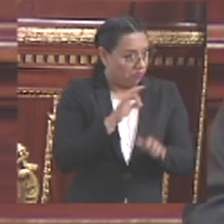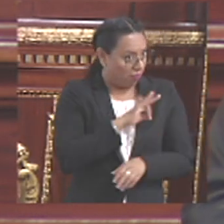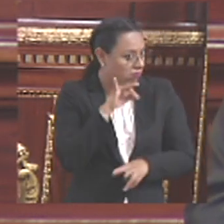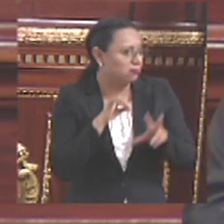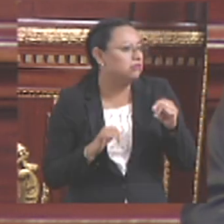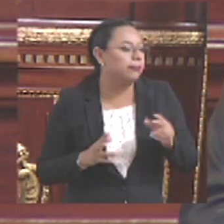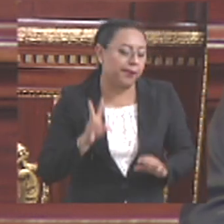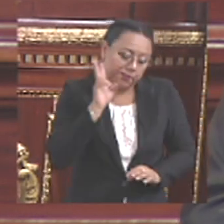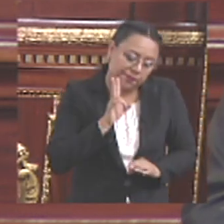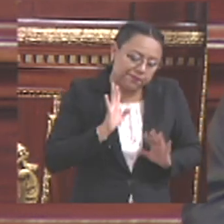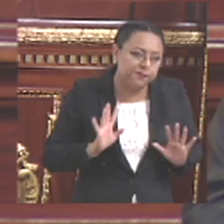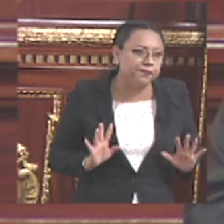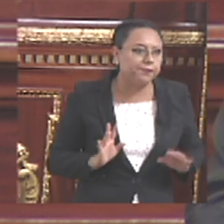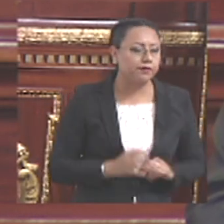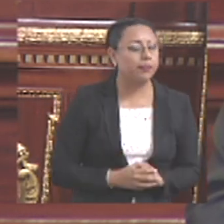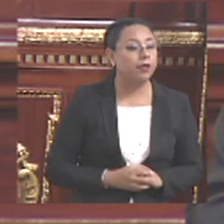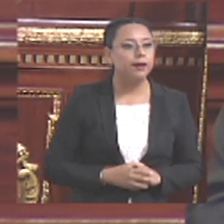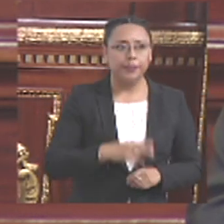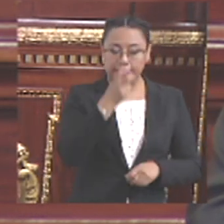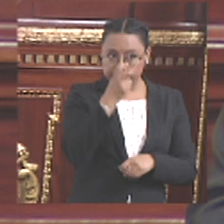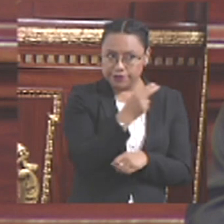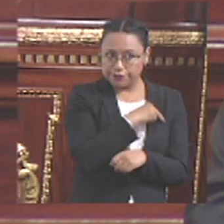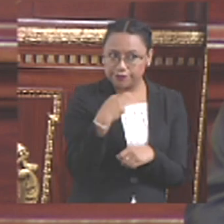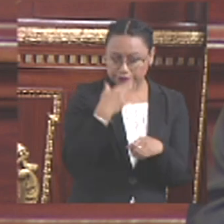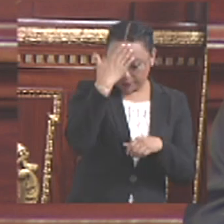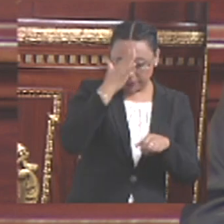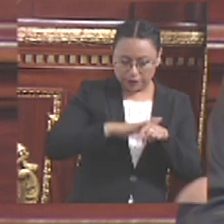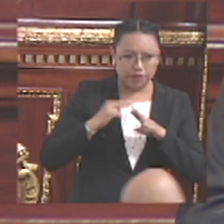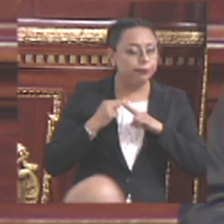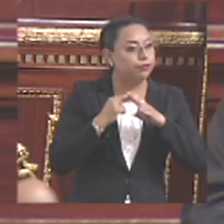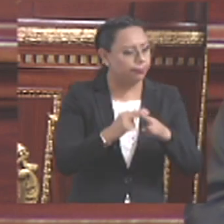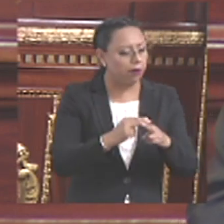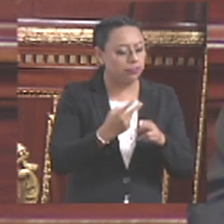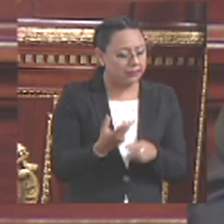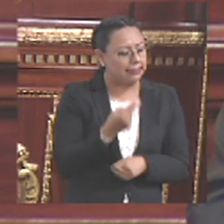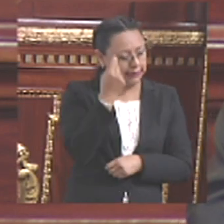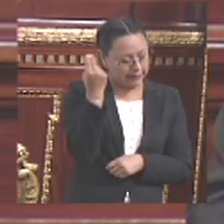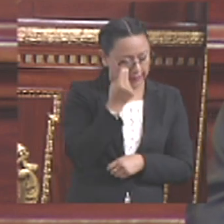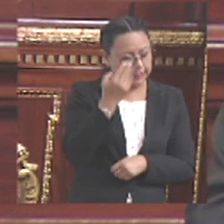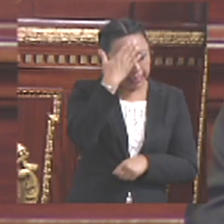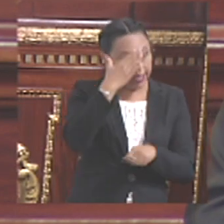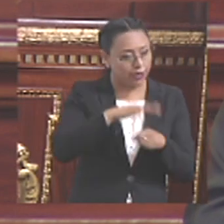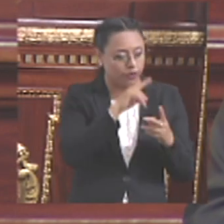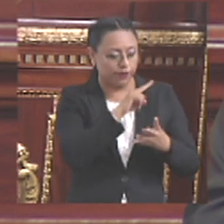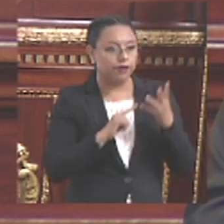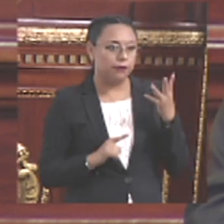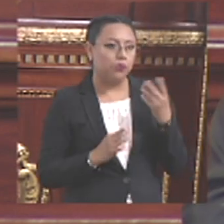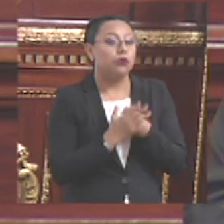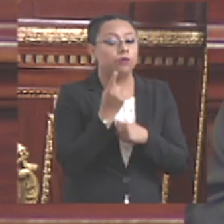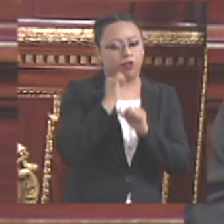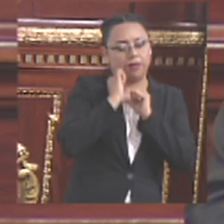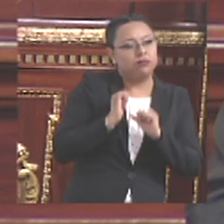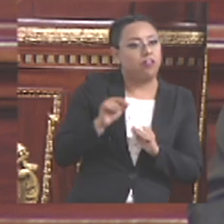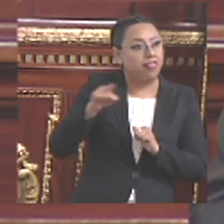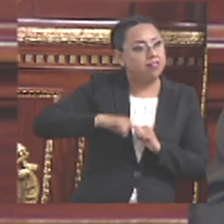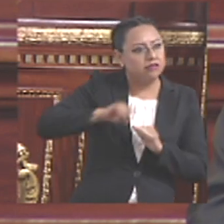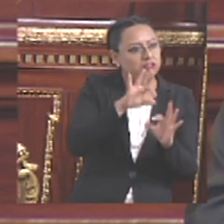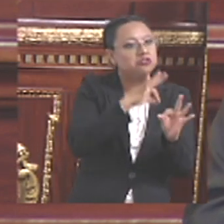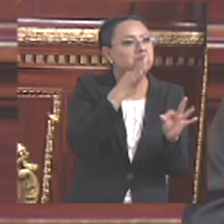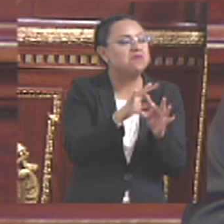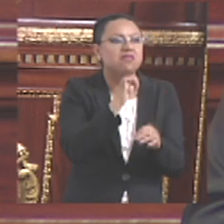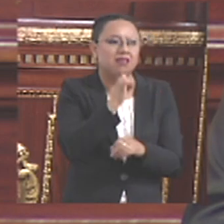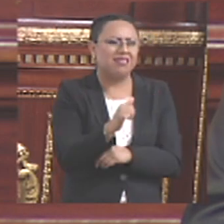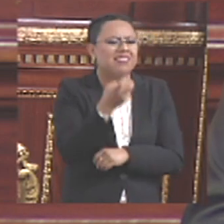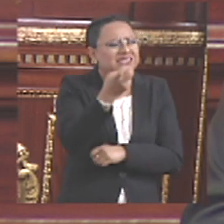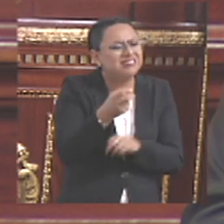conmemorar, sino recordar tan dolorosos hechos. Si las autoridades no han cumplido con su obligación, esta sesión no tiene